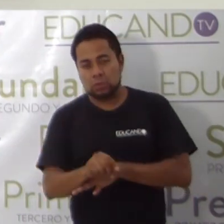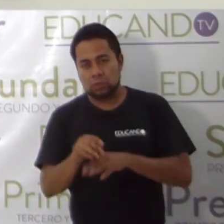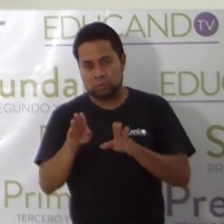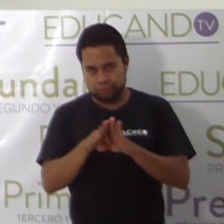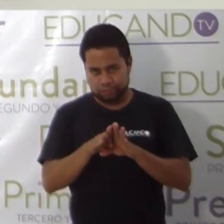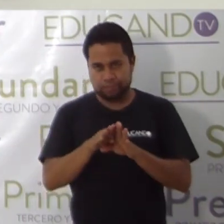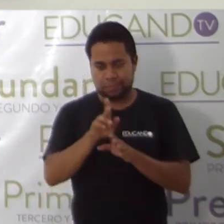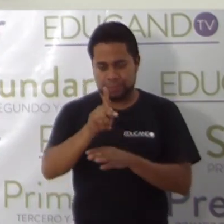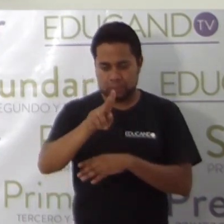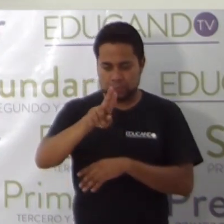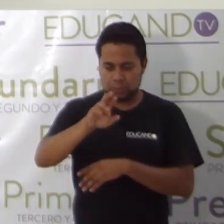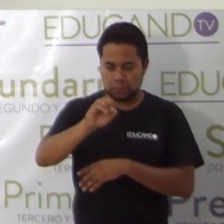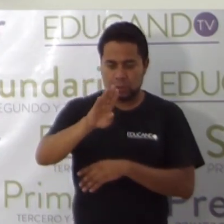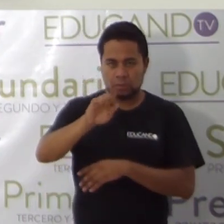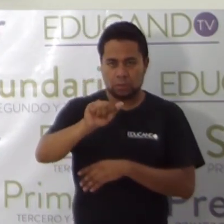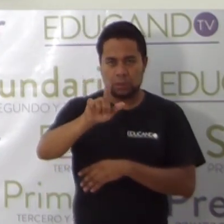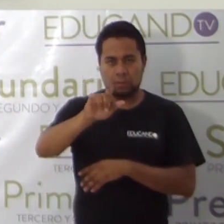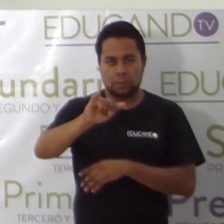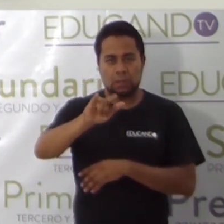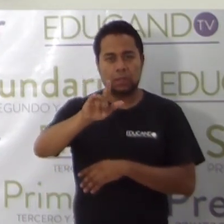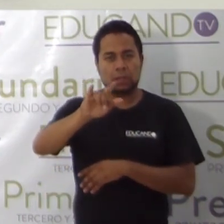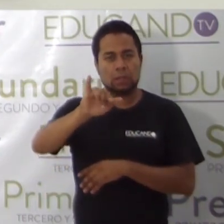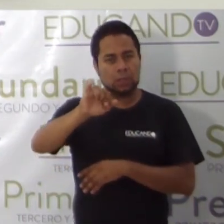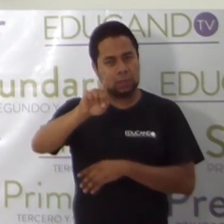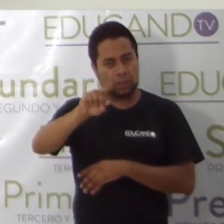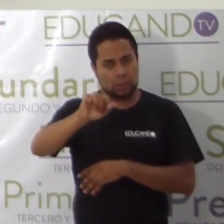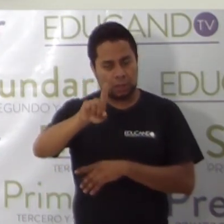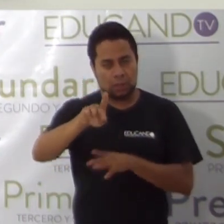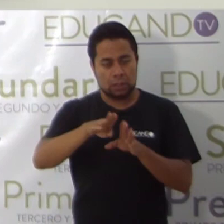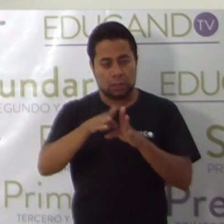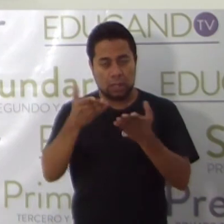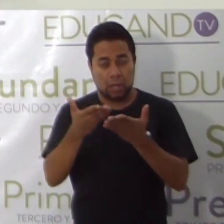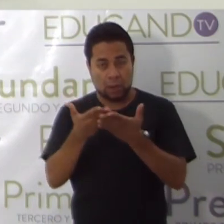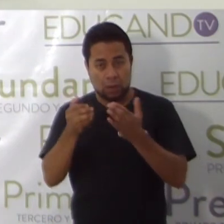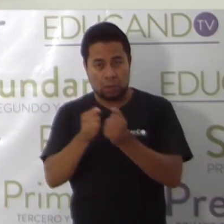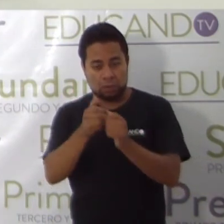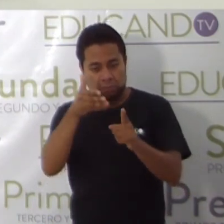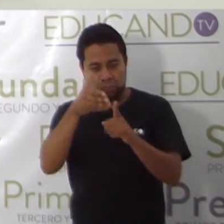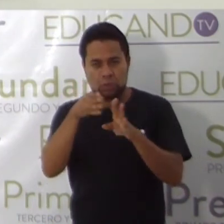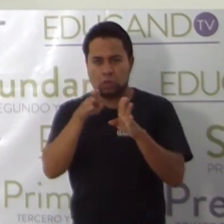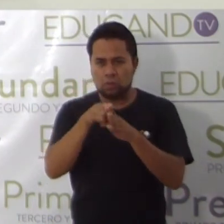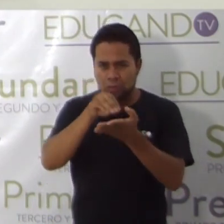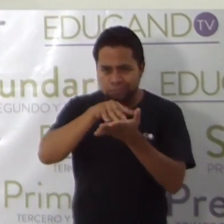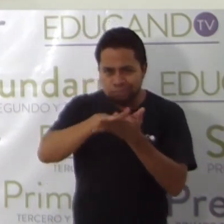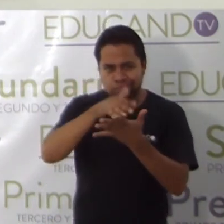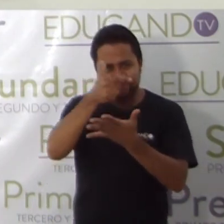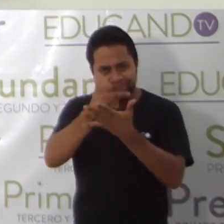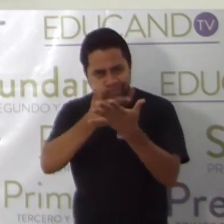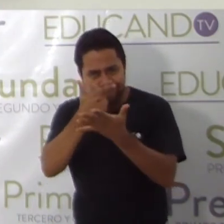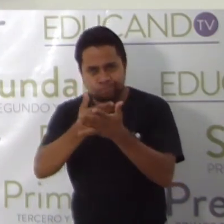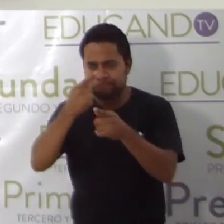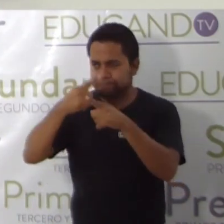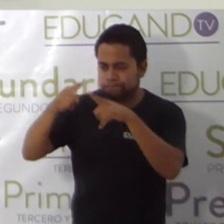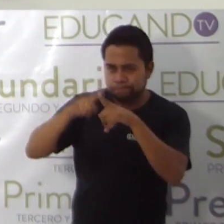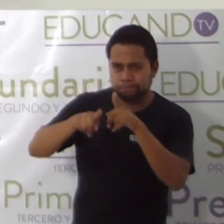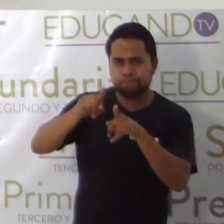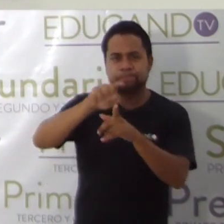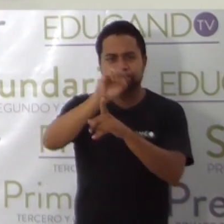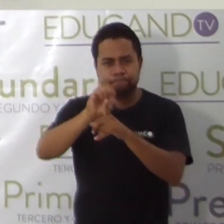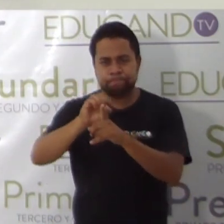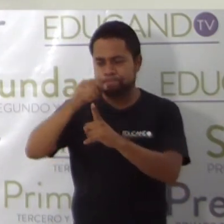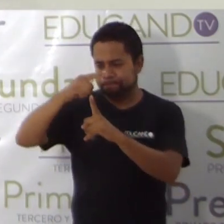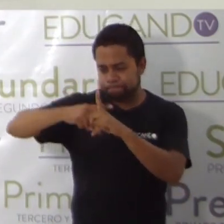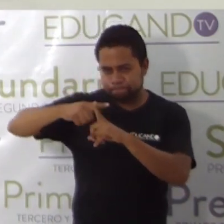ocasión vamos a enfocarnos más en el tratamiento de la información, ¿sí? En el manejo de datos. Entonces, las tablas de